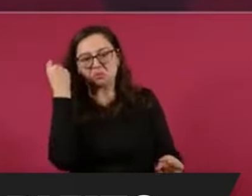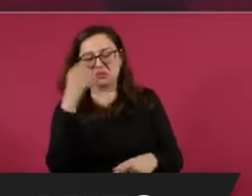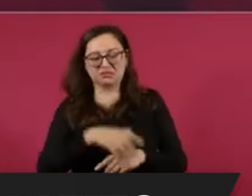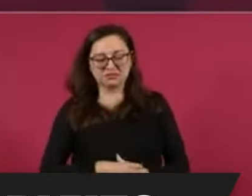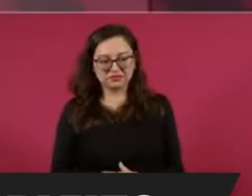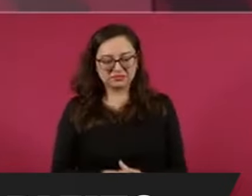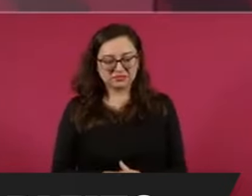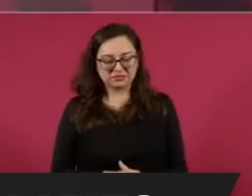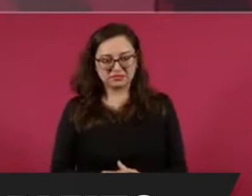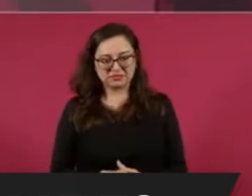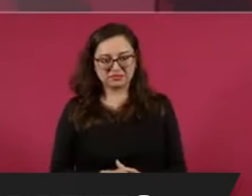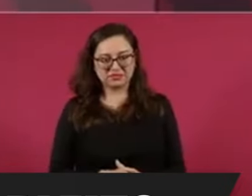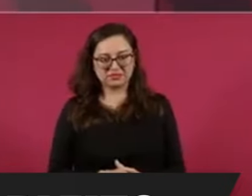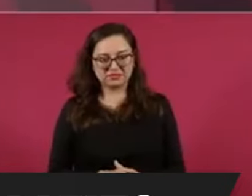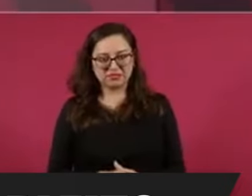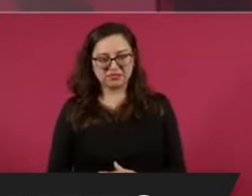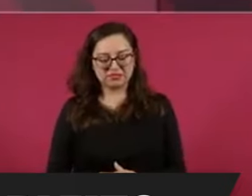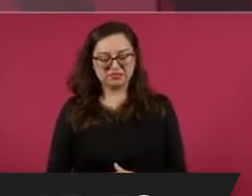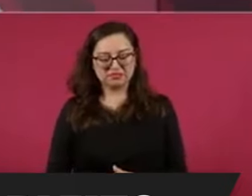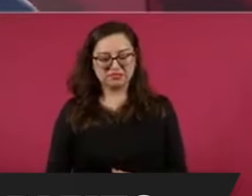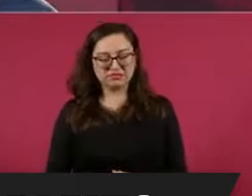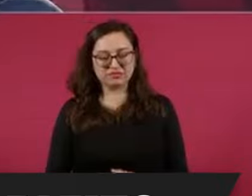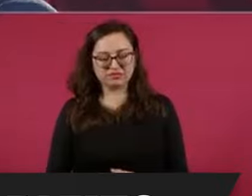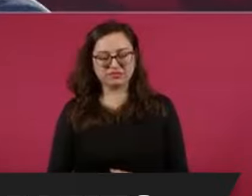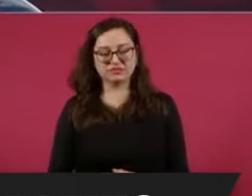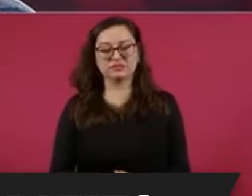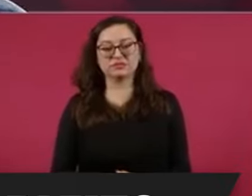a un